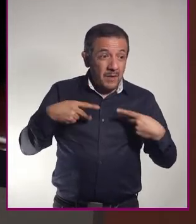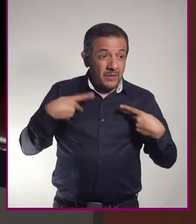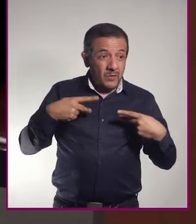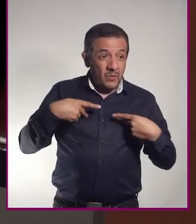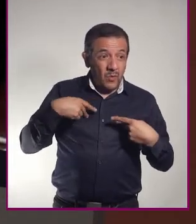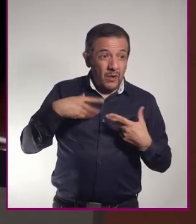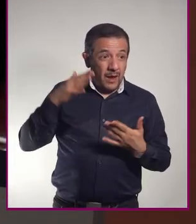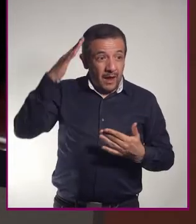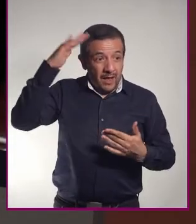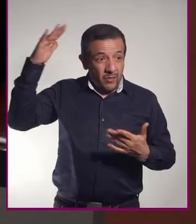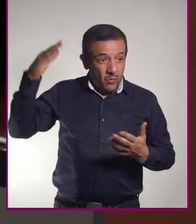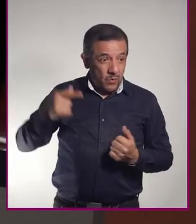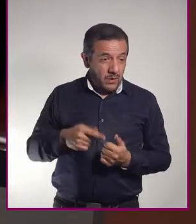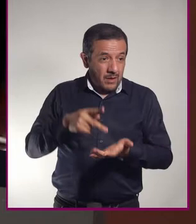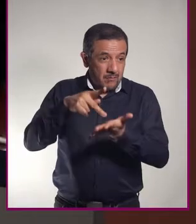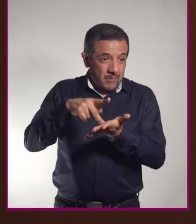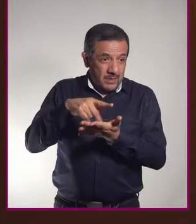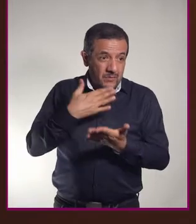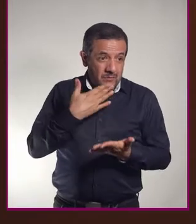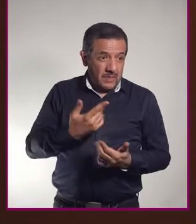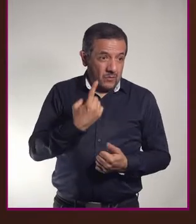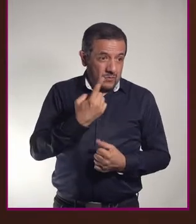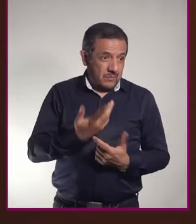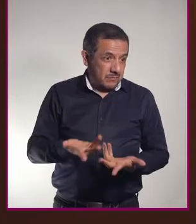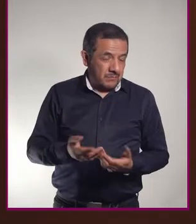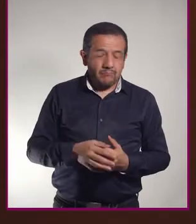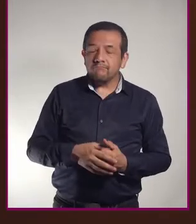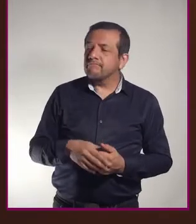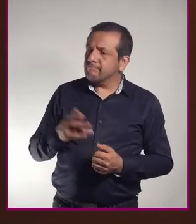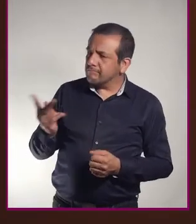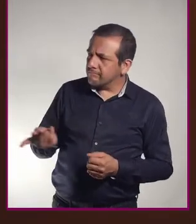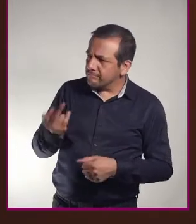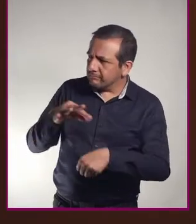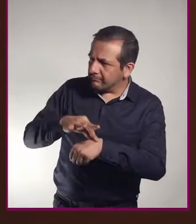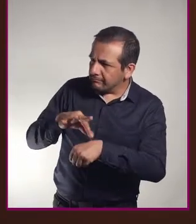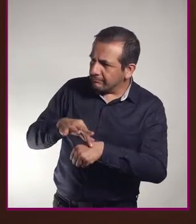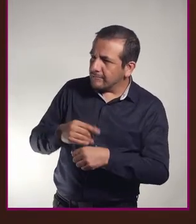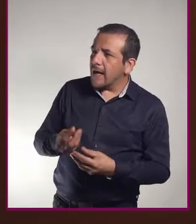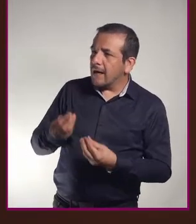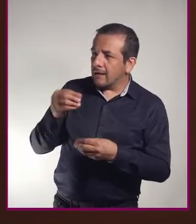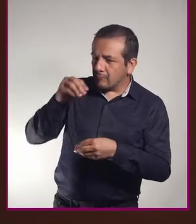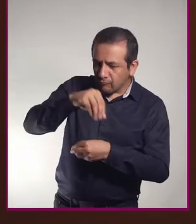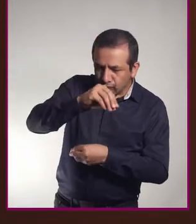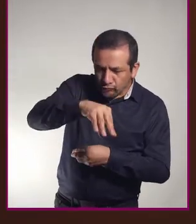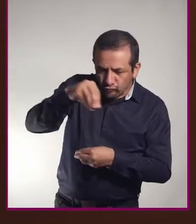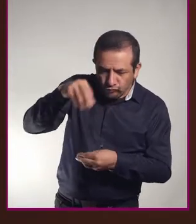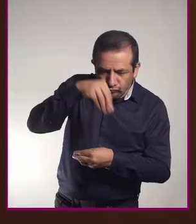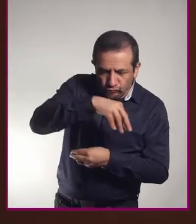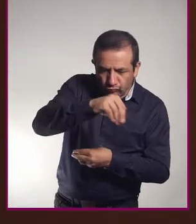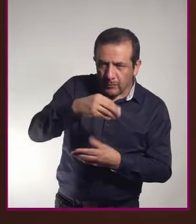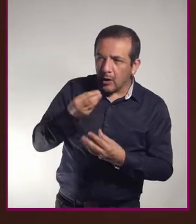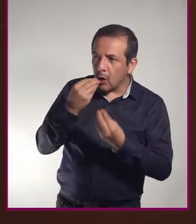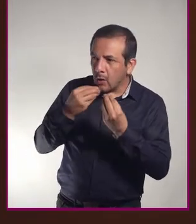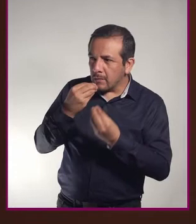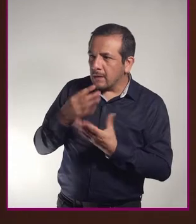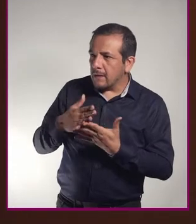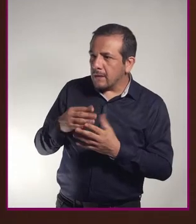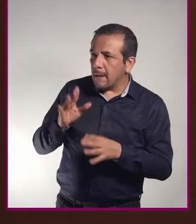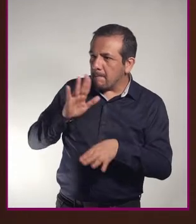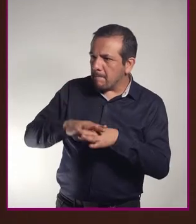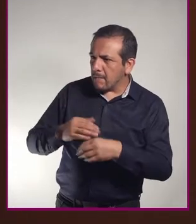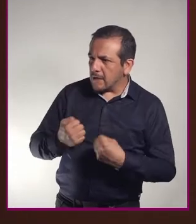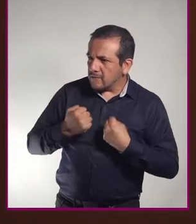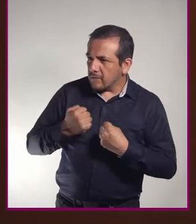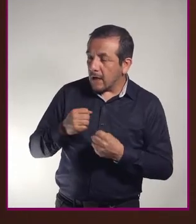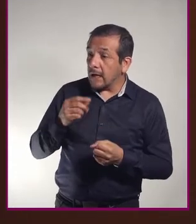adulto en un peso promedio. Doctor, ¿qué ingredientes mexicanos son para usted los más nutritivos, los que deberían estar